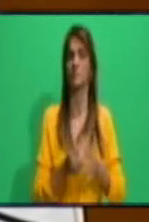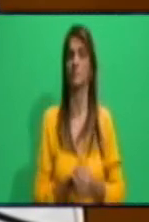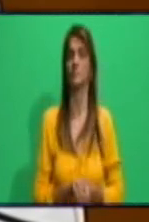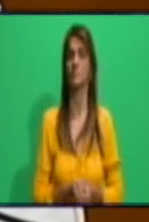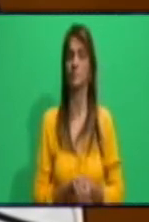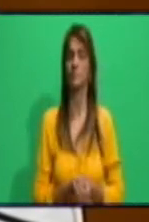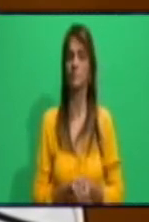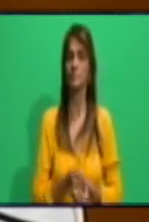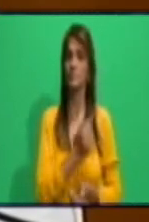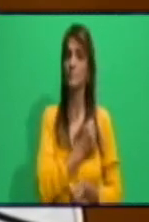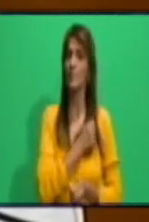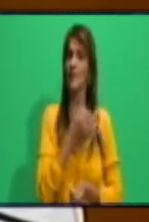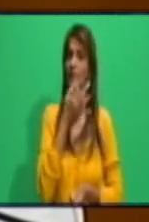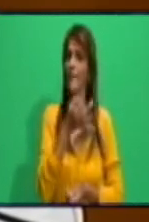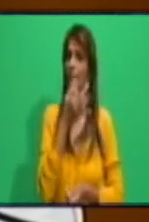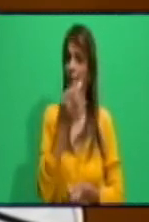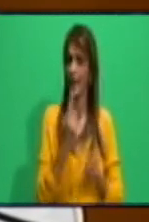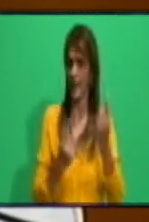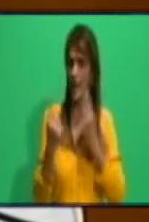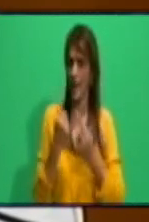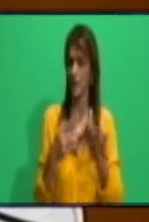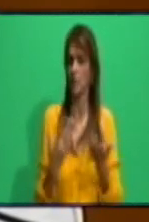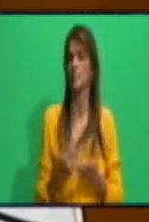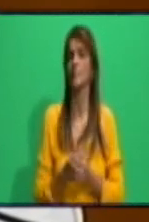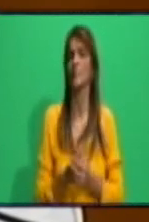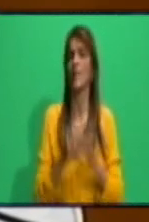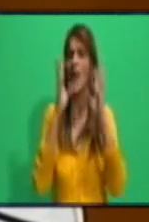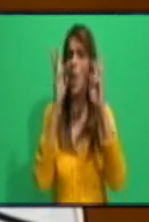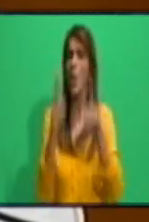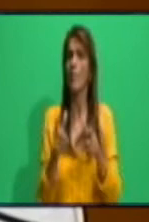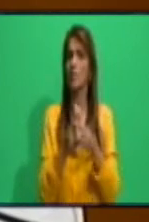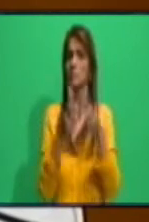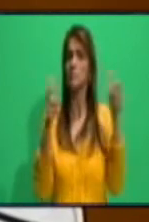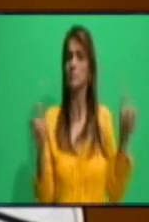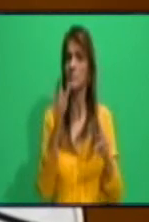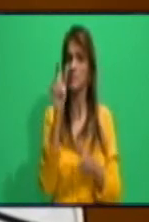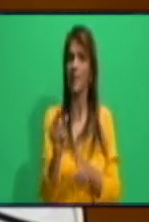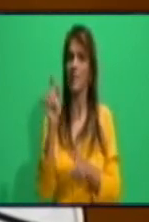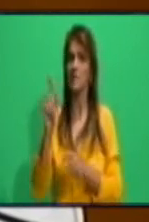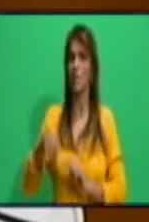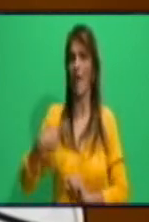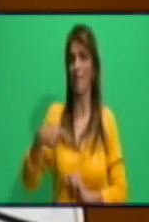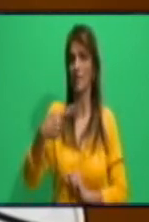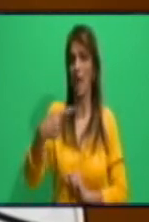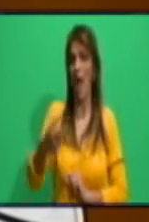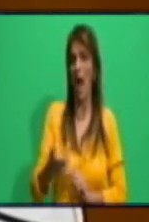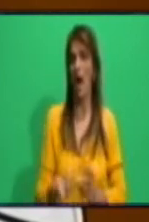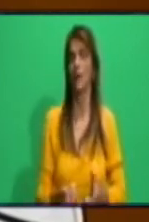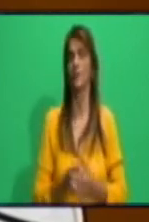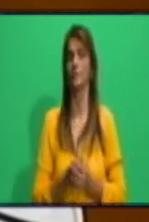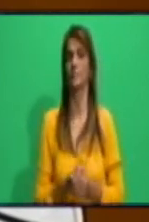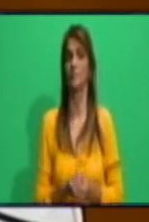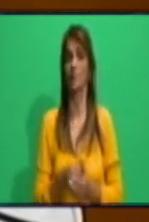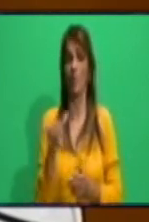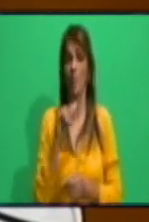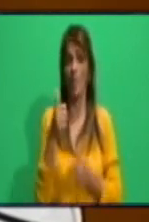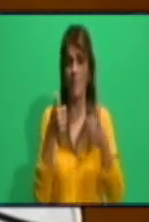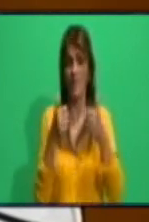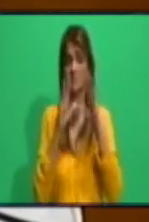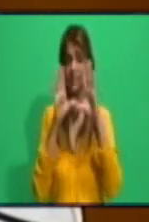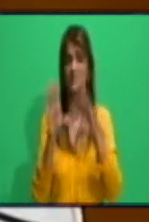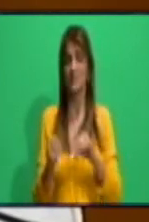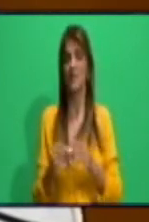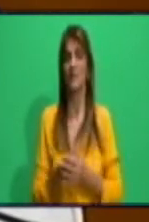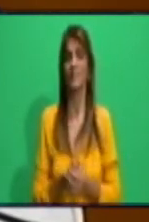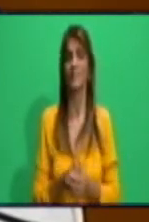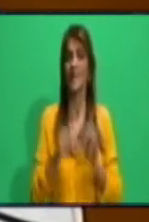estado identificando por casos confirmados, que en la provincia por lo general es más de 10. Esto, como bien decía Irai, también pone en un aprieto